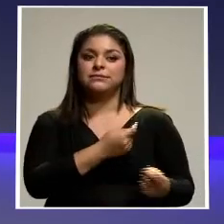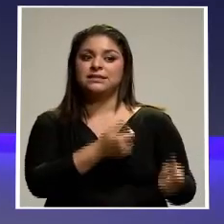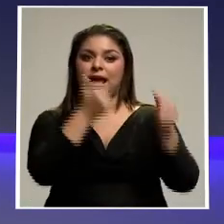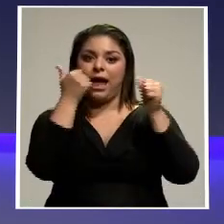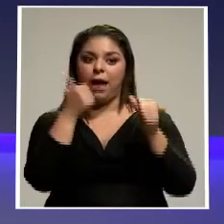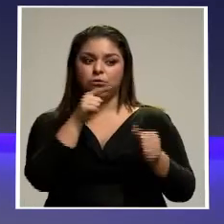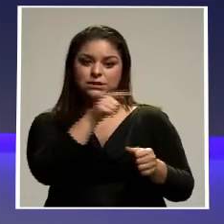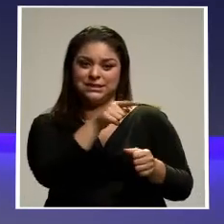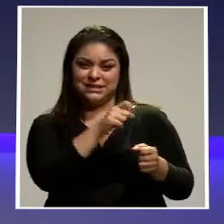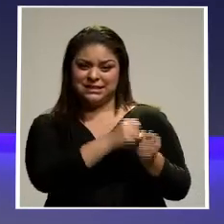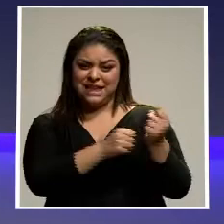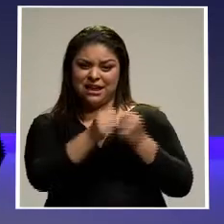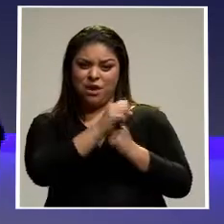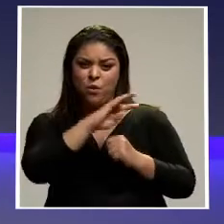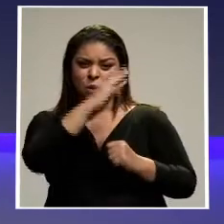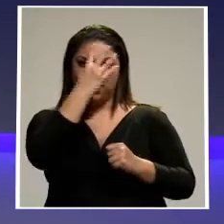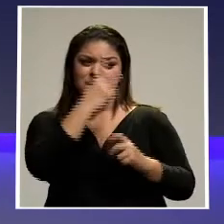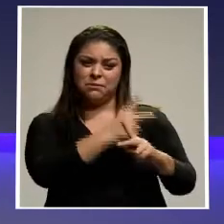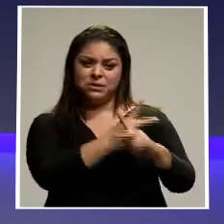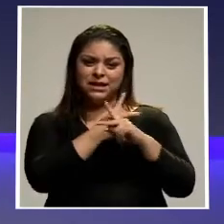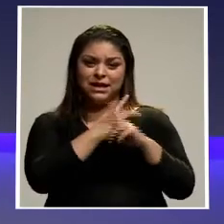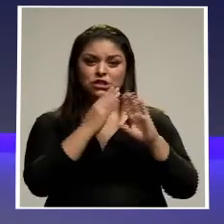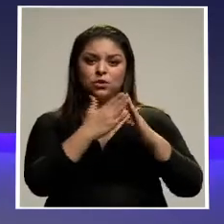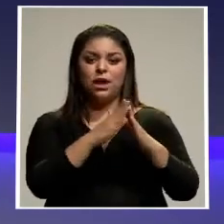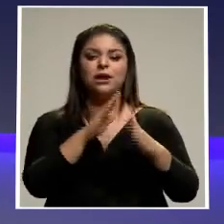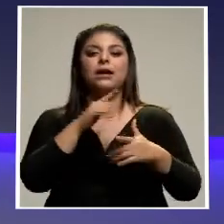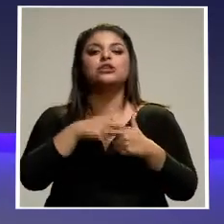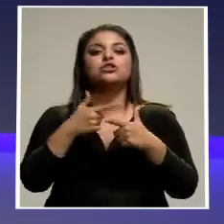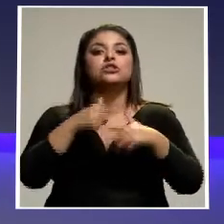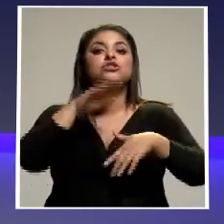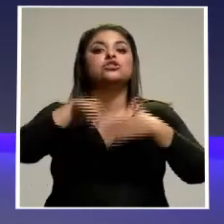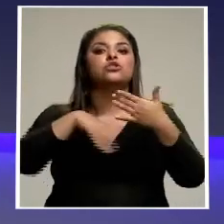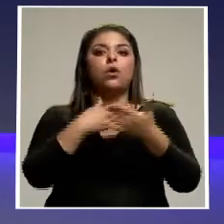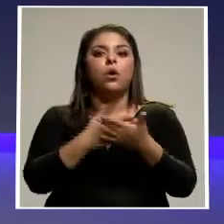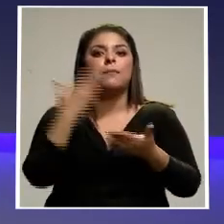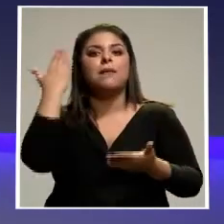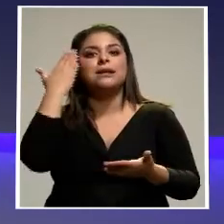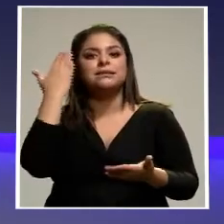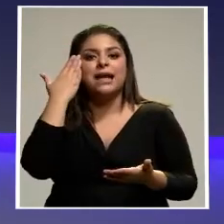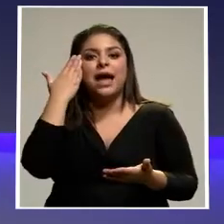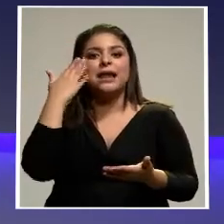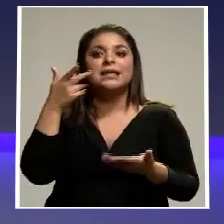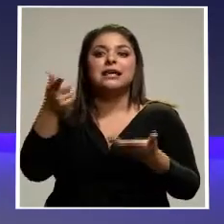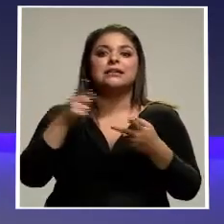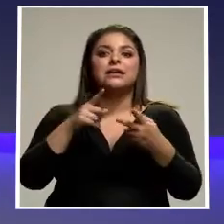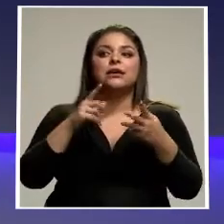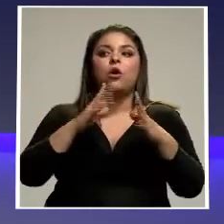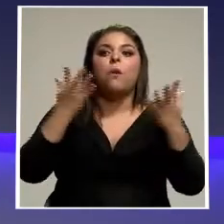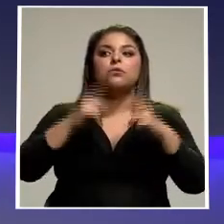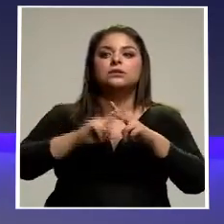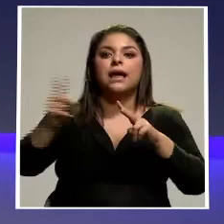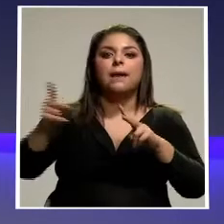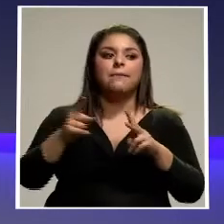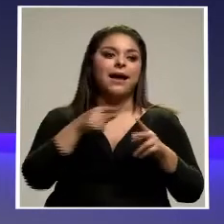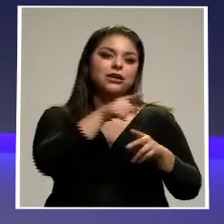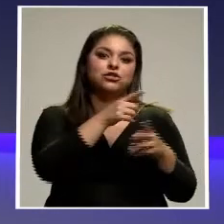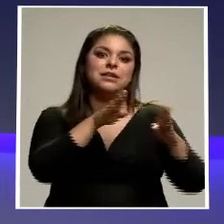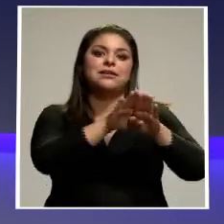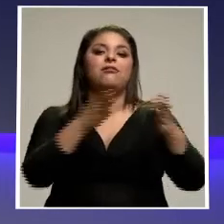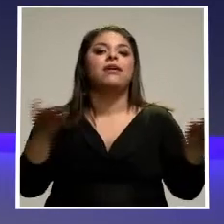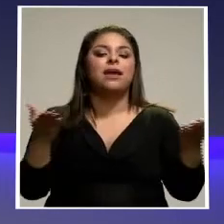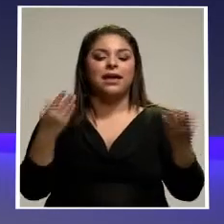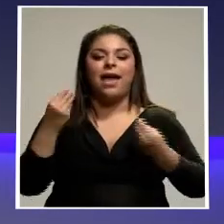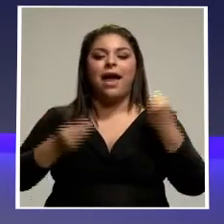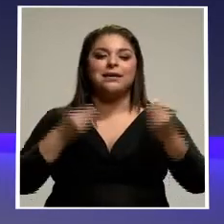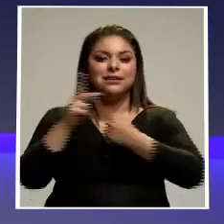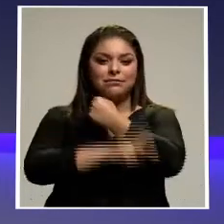del ciudadano, todo ese malestar y esa válvula de escape se tapa y yo no sé qué es lo que pasaría en el